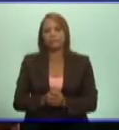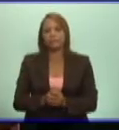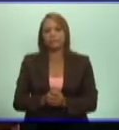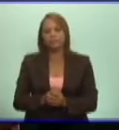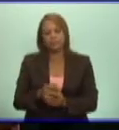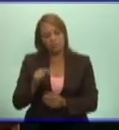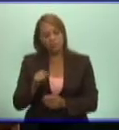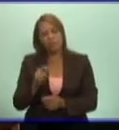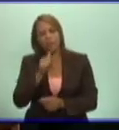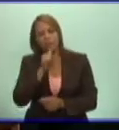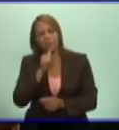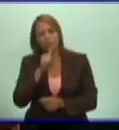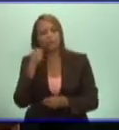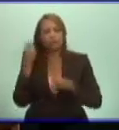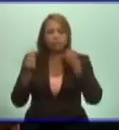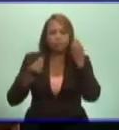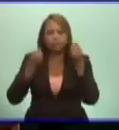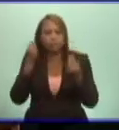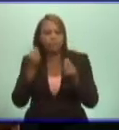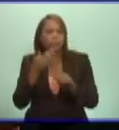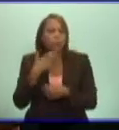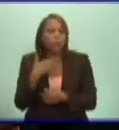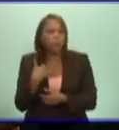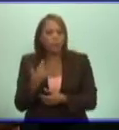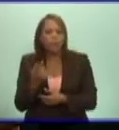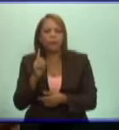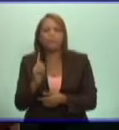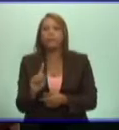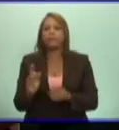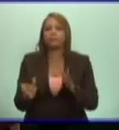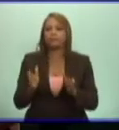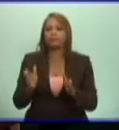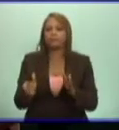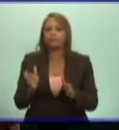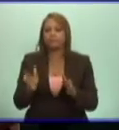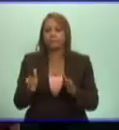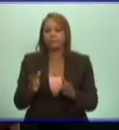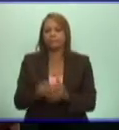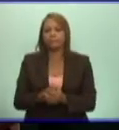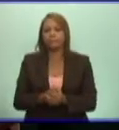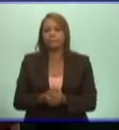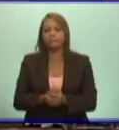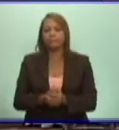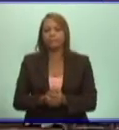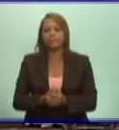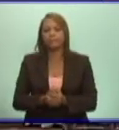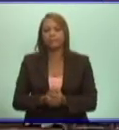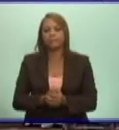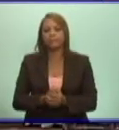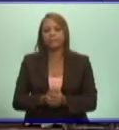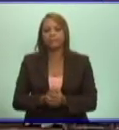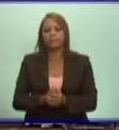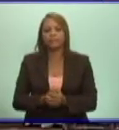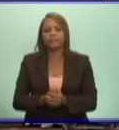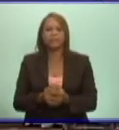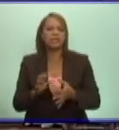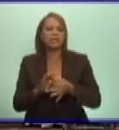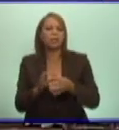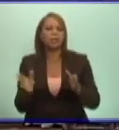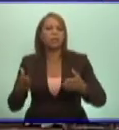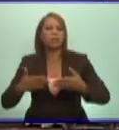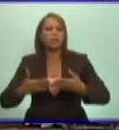algunas preocupaciones, ¿no? Por ejemplo, en el primer ciclo, que si este grado, cómo cierran